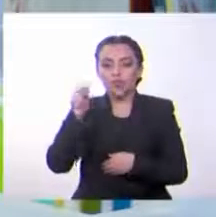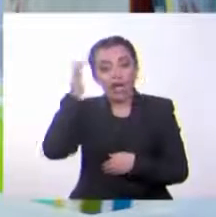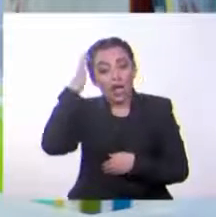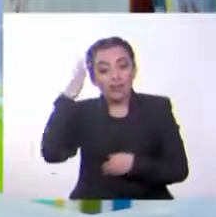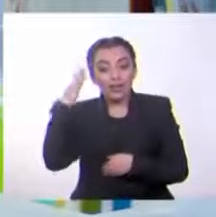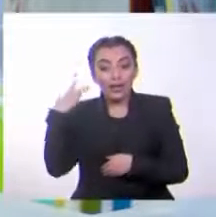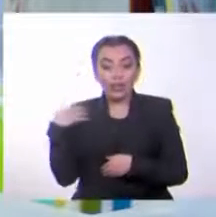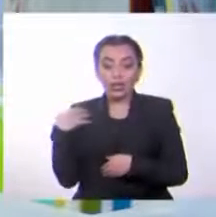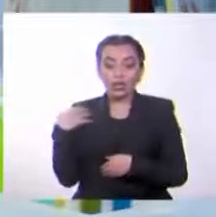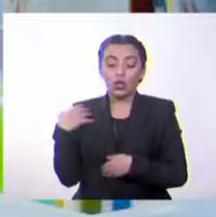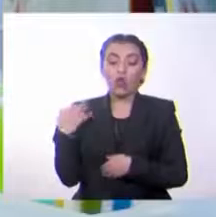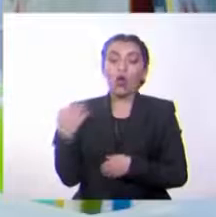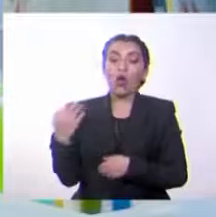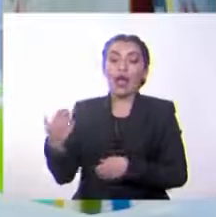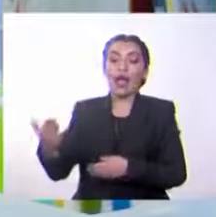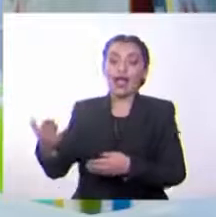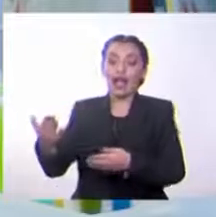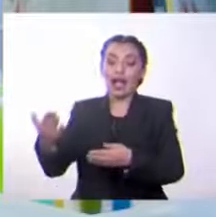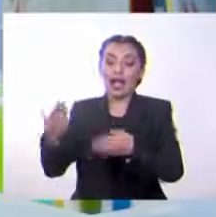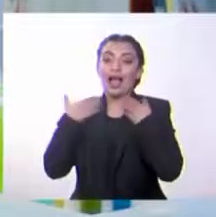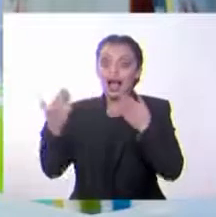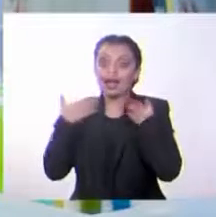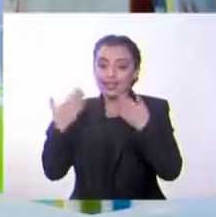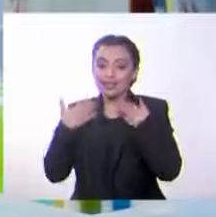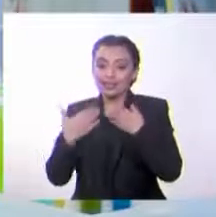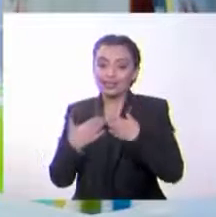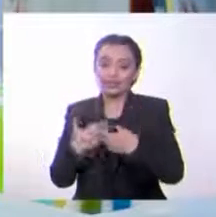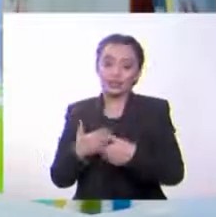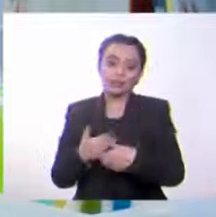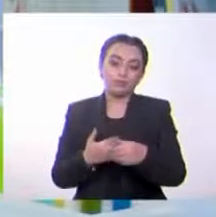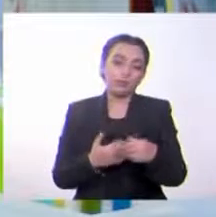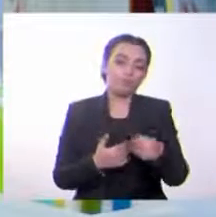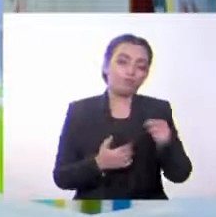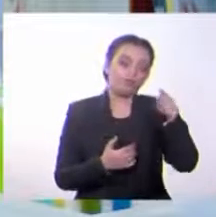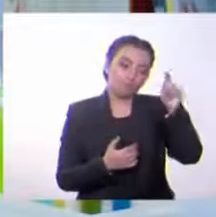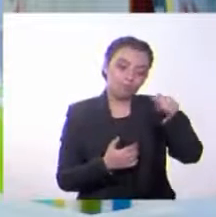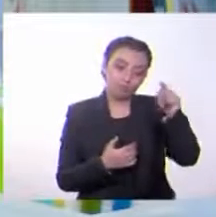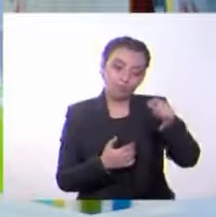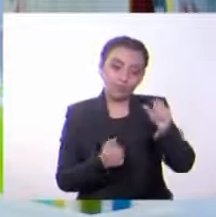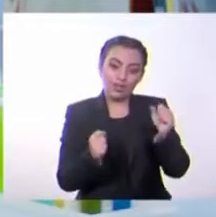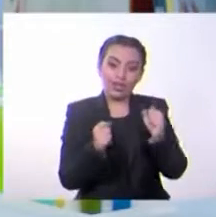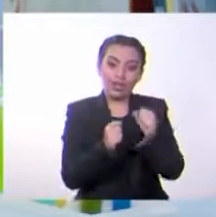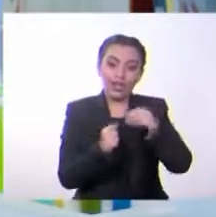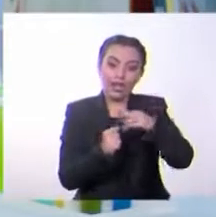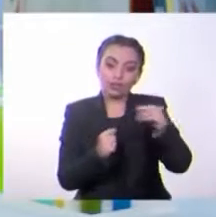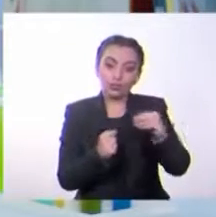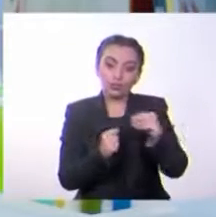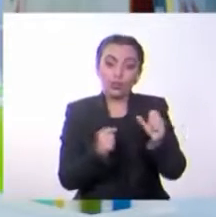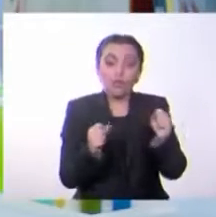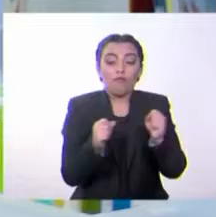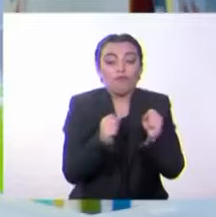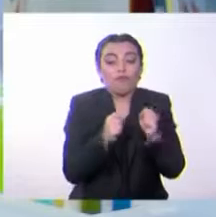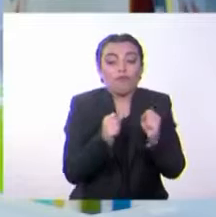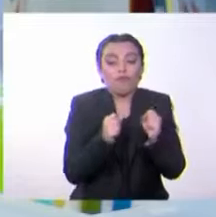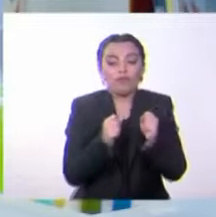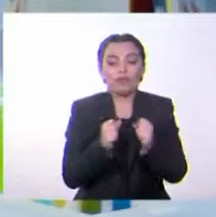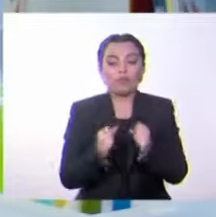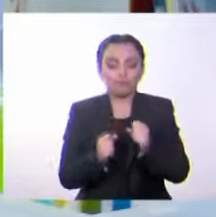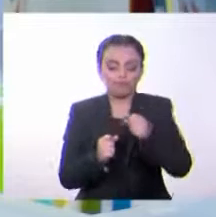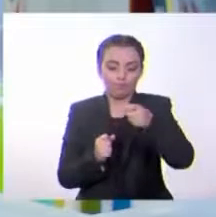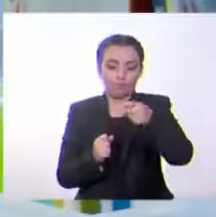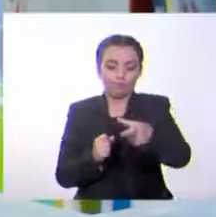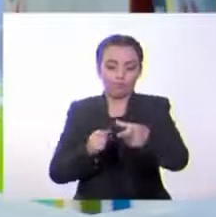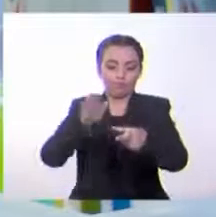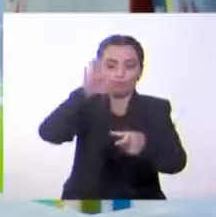hay nada fuera de lo común con ello. ¿Qué voy a hacer ahora? Voy a poner la tarjeta encima de uno de los